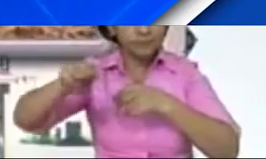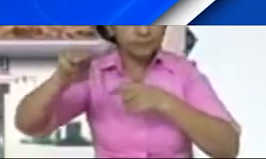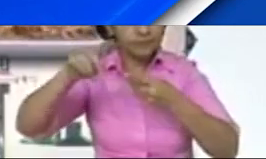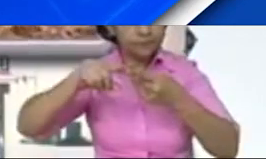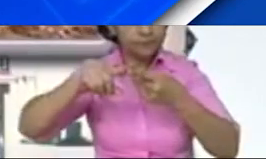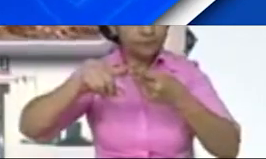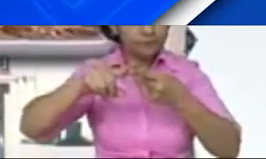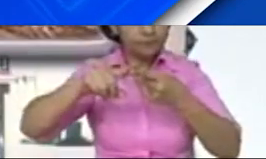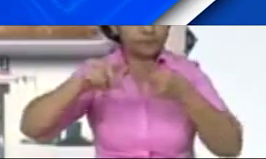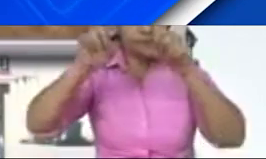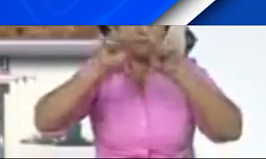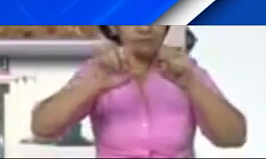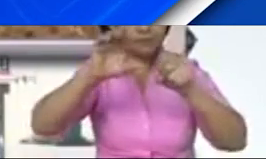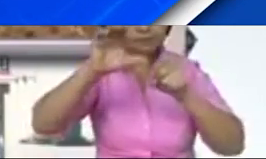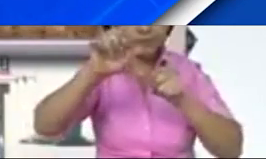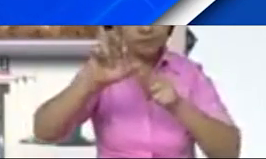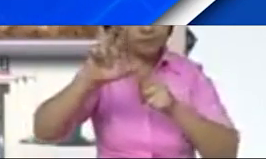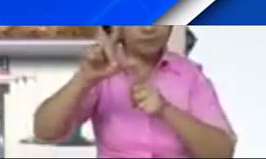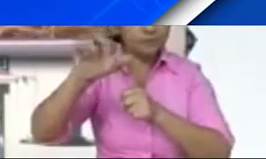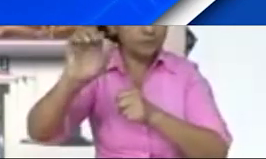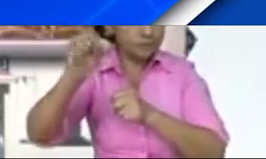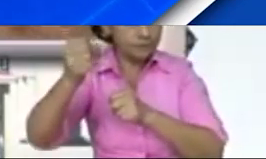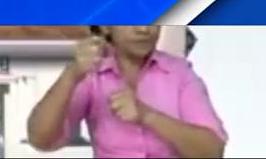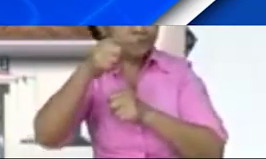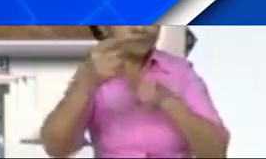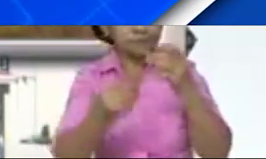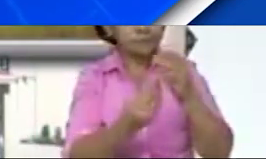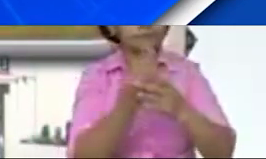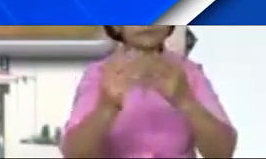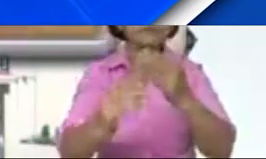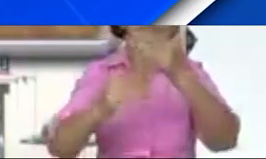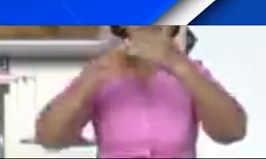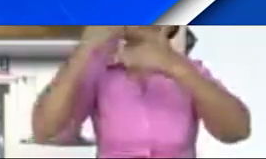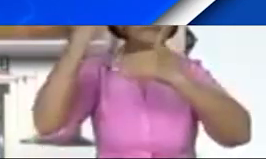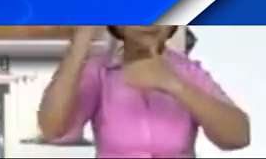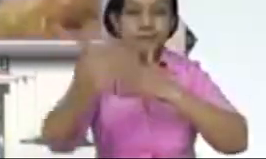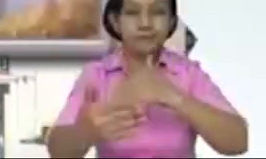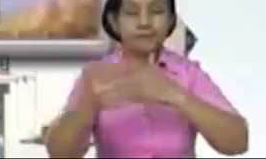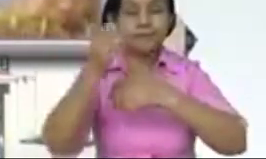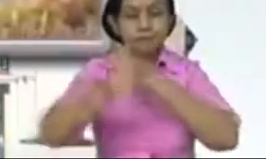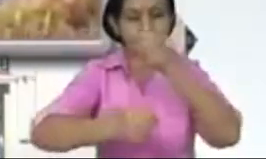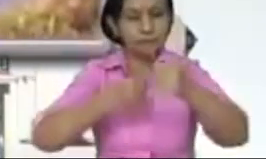y San Carlos, Río San Juan. Noticias 12, Darlene Téllez.